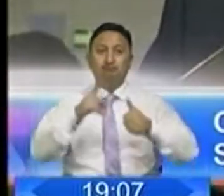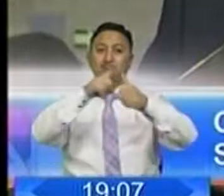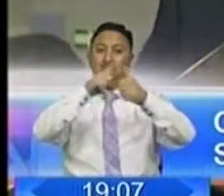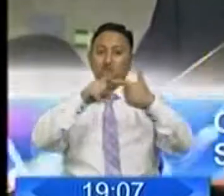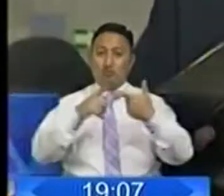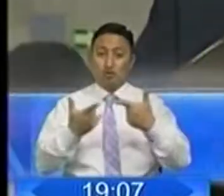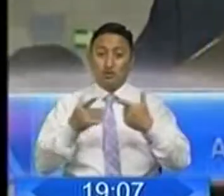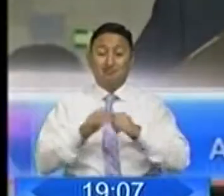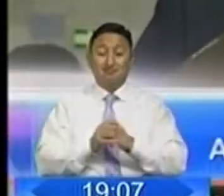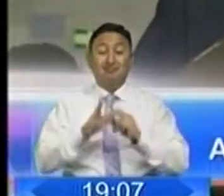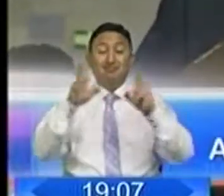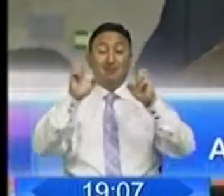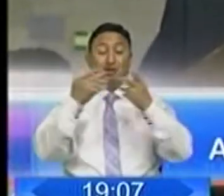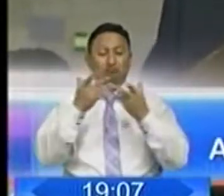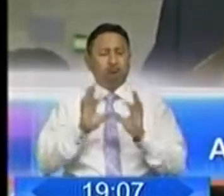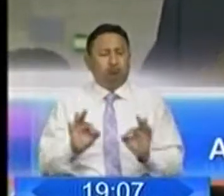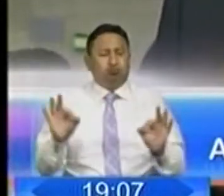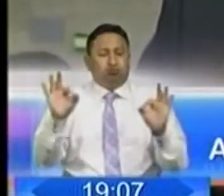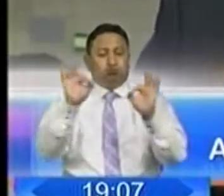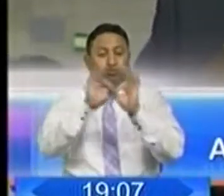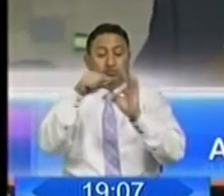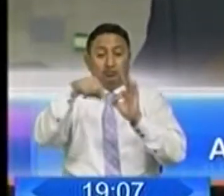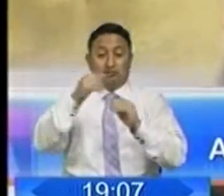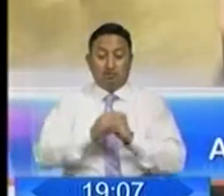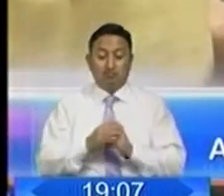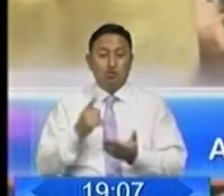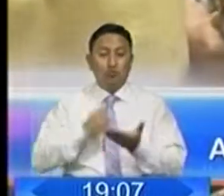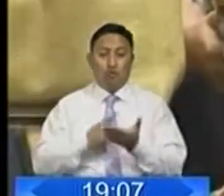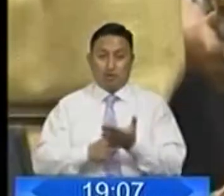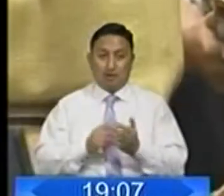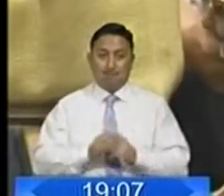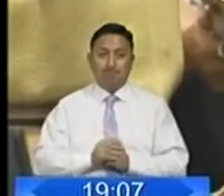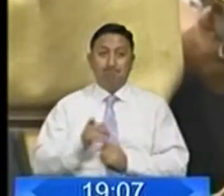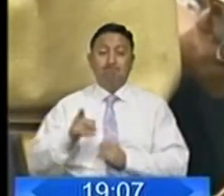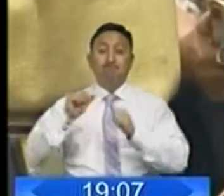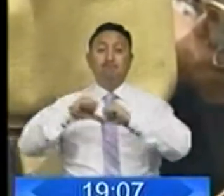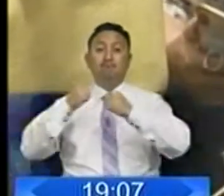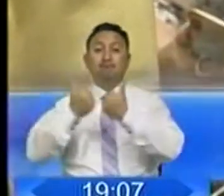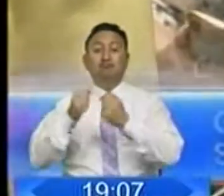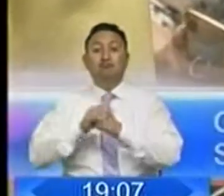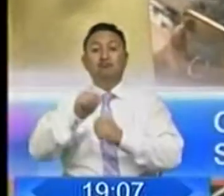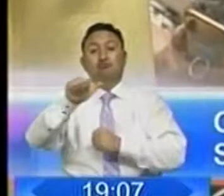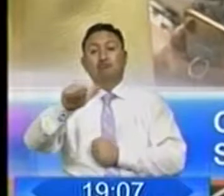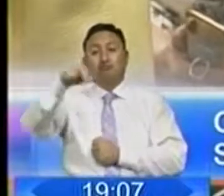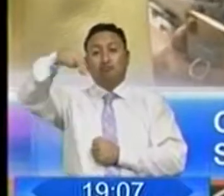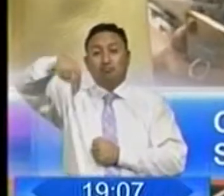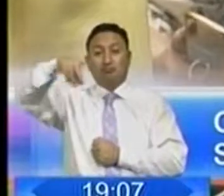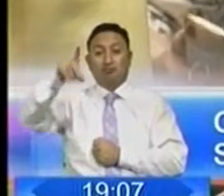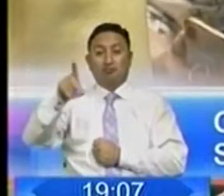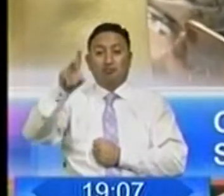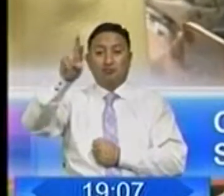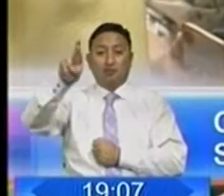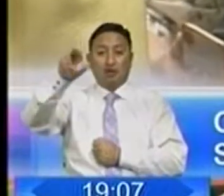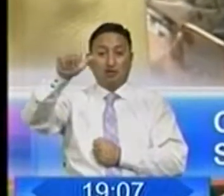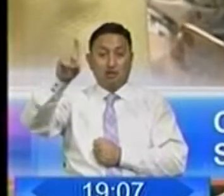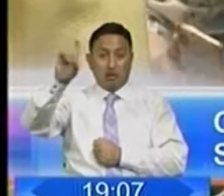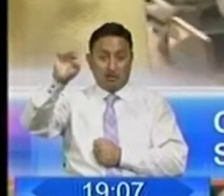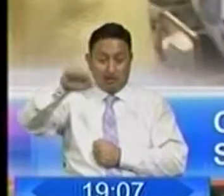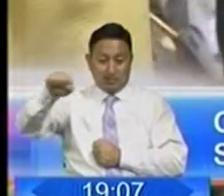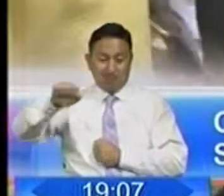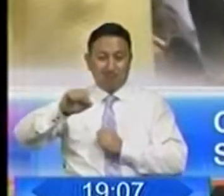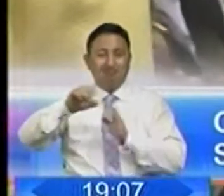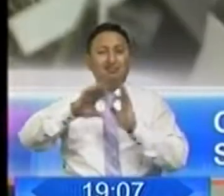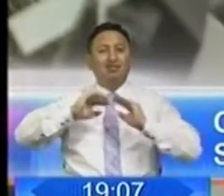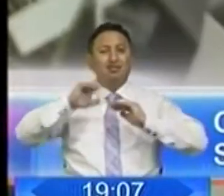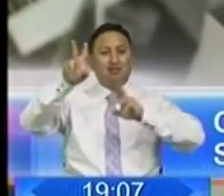los que hemos podido observar en el transcurso de este debate. A decir del asambleísta Vilma Andrade, respecto al aborto, lo que se trata en el proyecto es